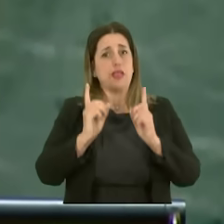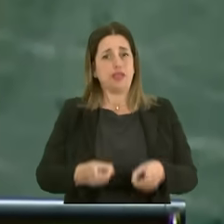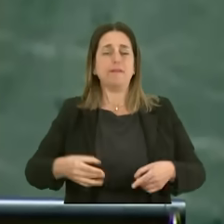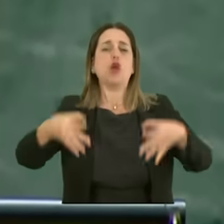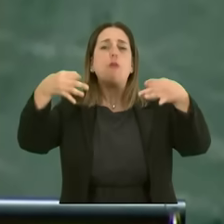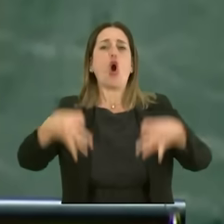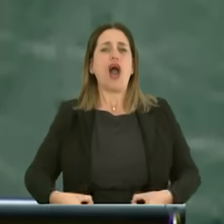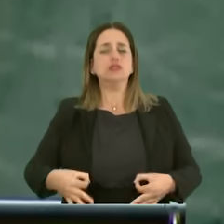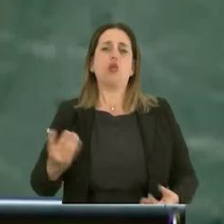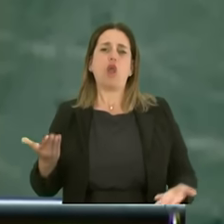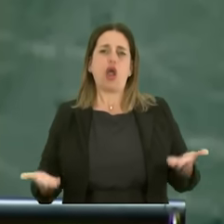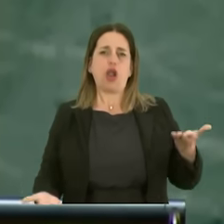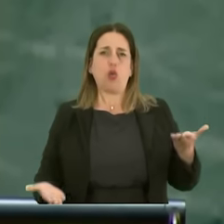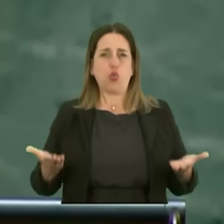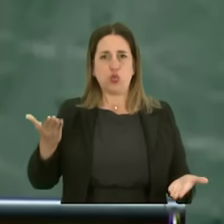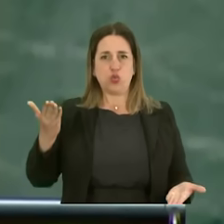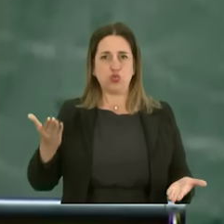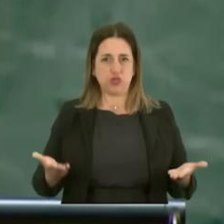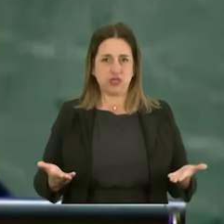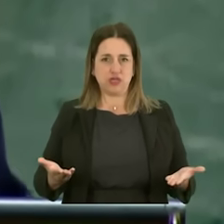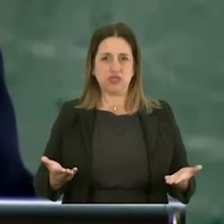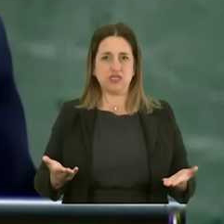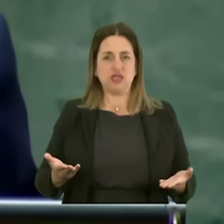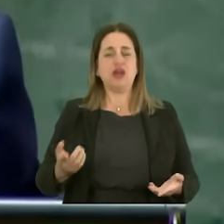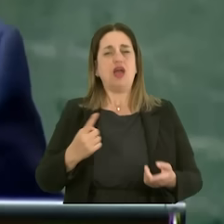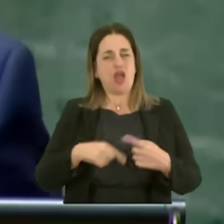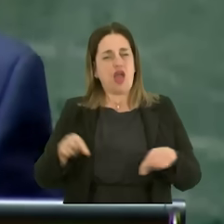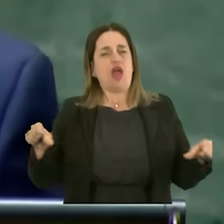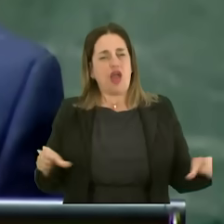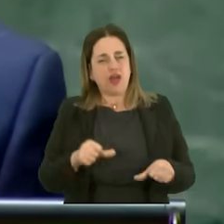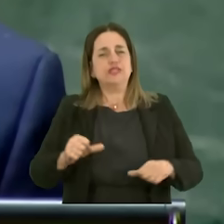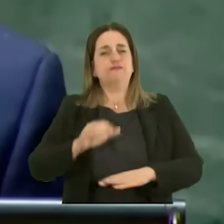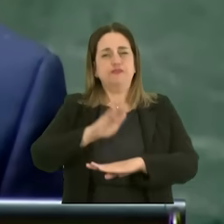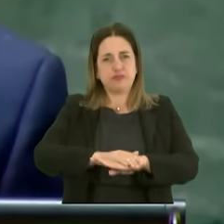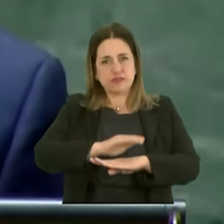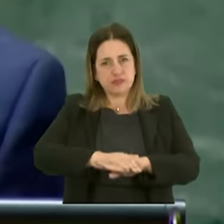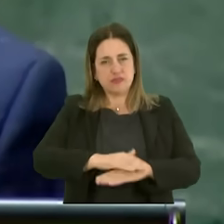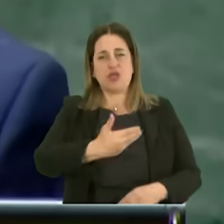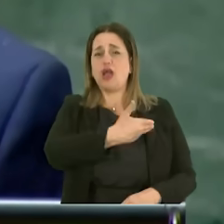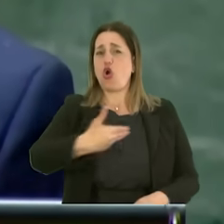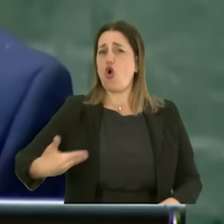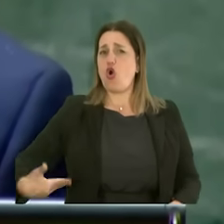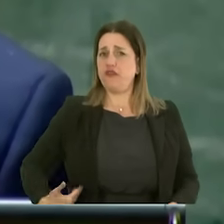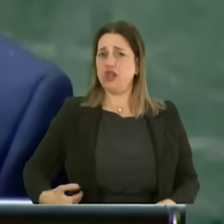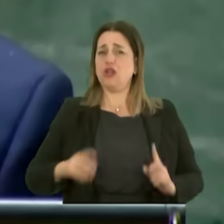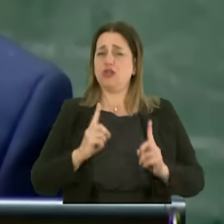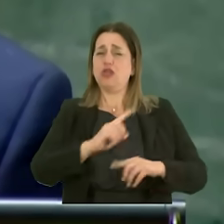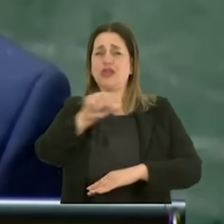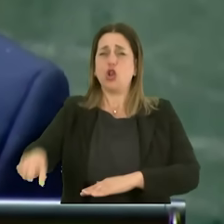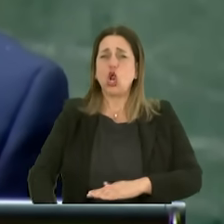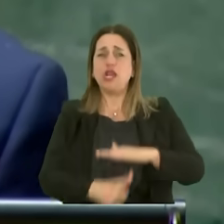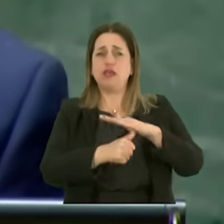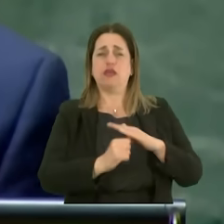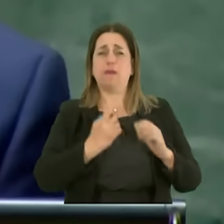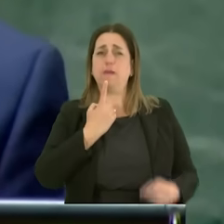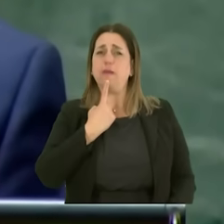garantizar la justicia recae en gobernantes y recae en los